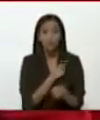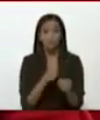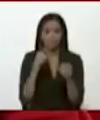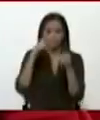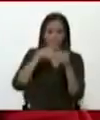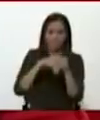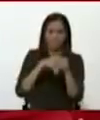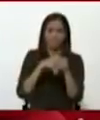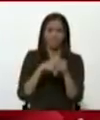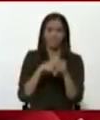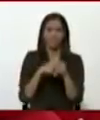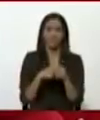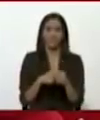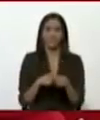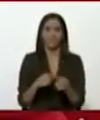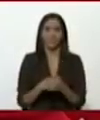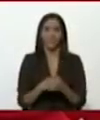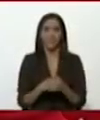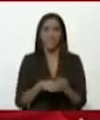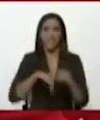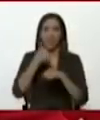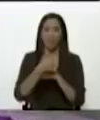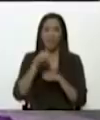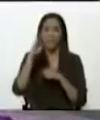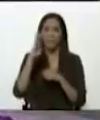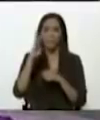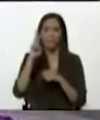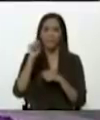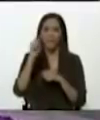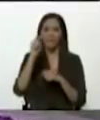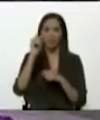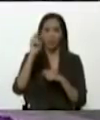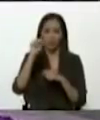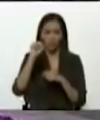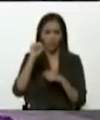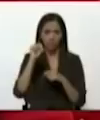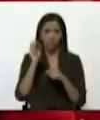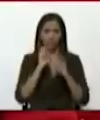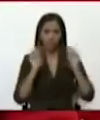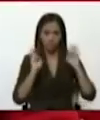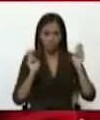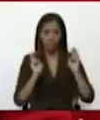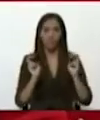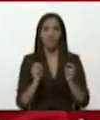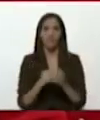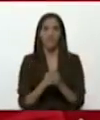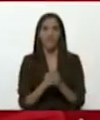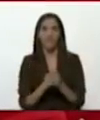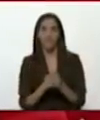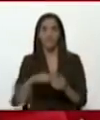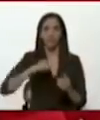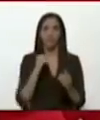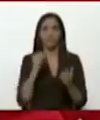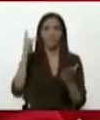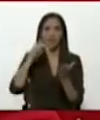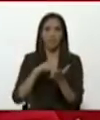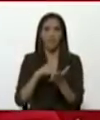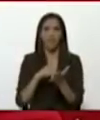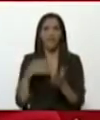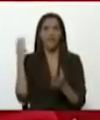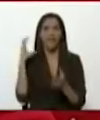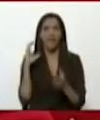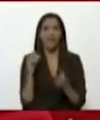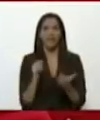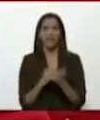Hay un plan que se llama el plan Bratton. Bratton. El plan Bratton. El super policía. ¿Usted recuerda el plan Bratton? el superpolicía Bratton, que vino a Caracas para poner orden,